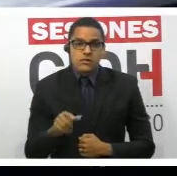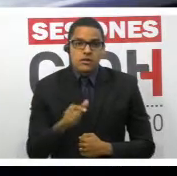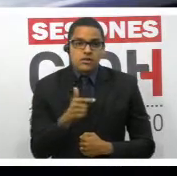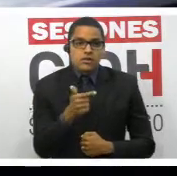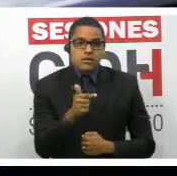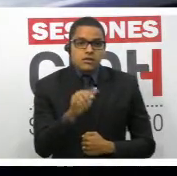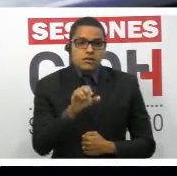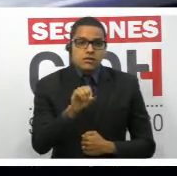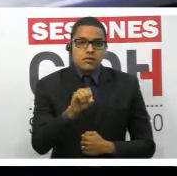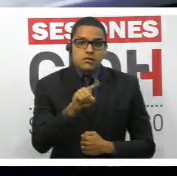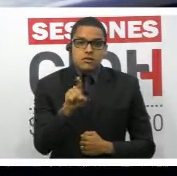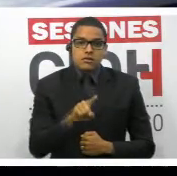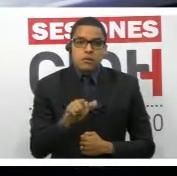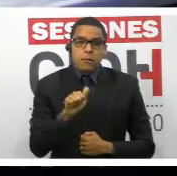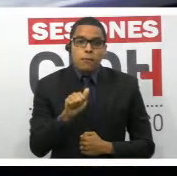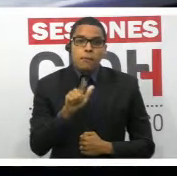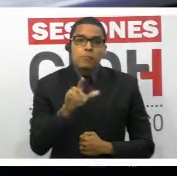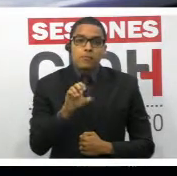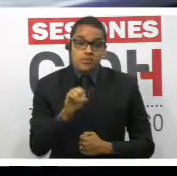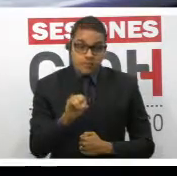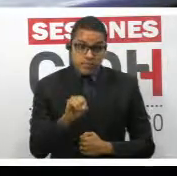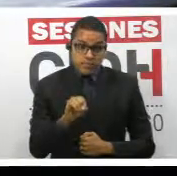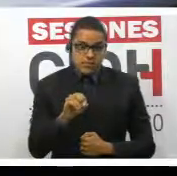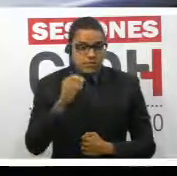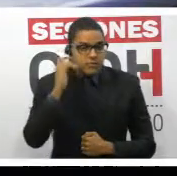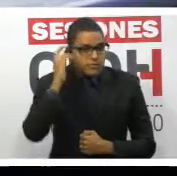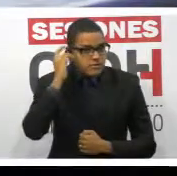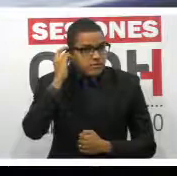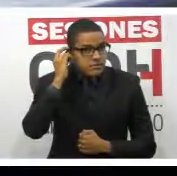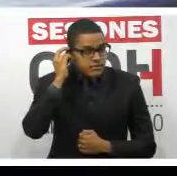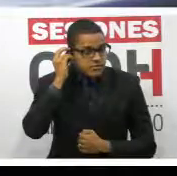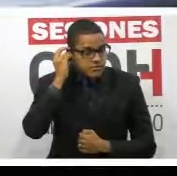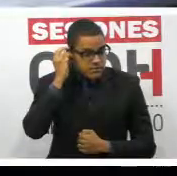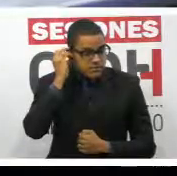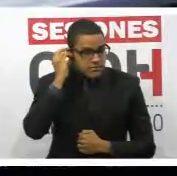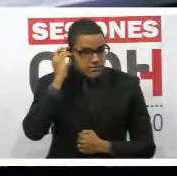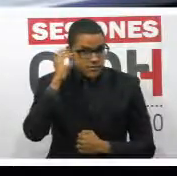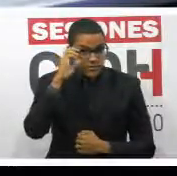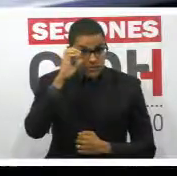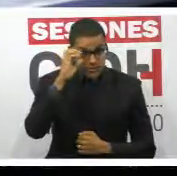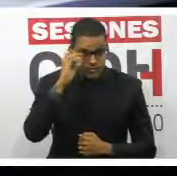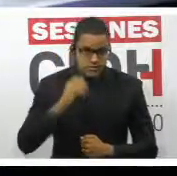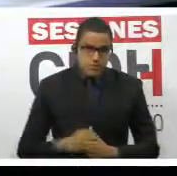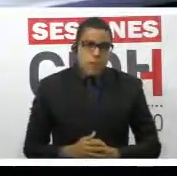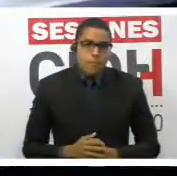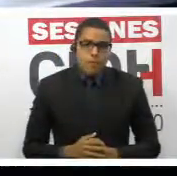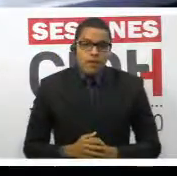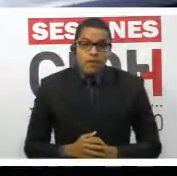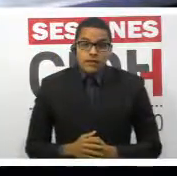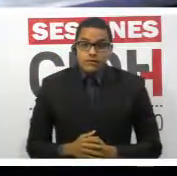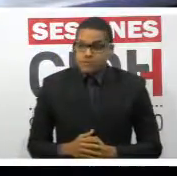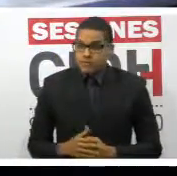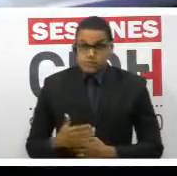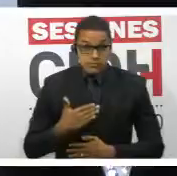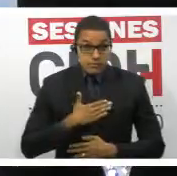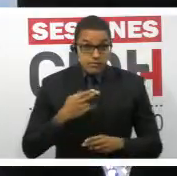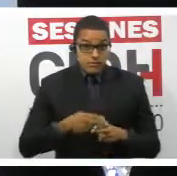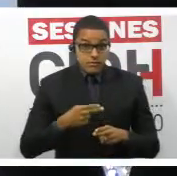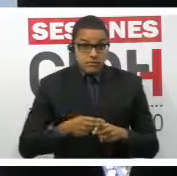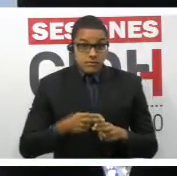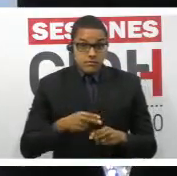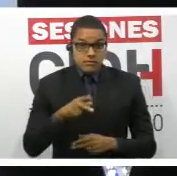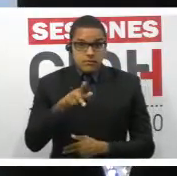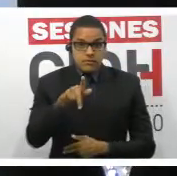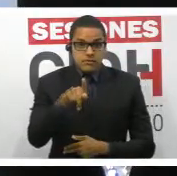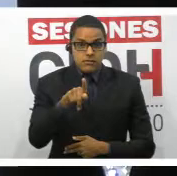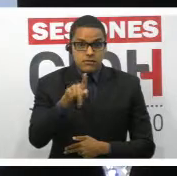está aquí en representación de la red por los derechos de las personas con discapacidad en argentina me presento mi nombre es priscila